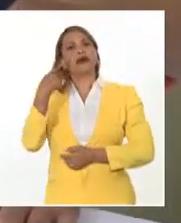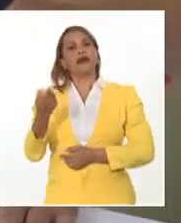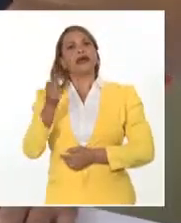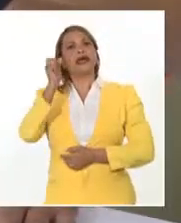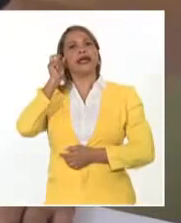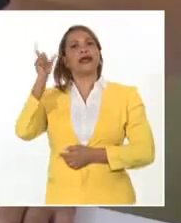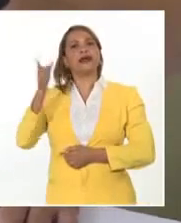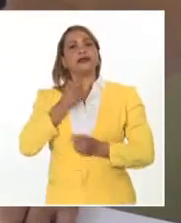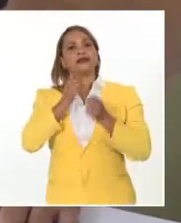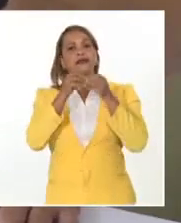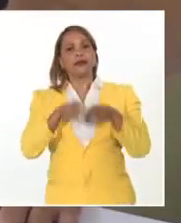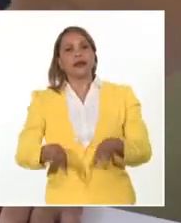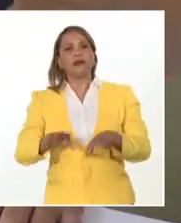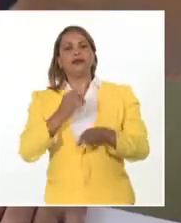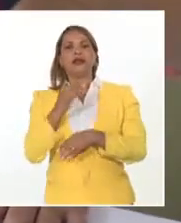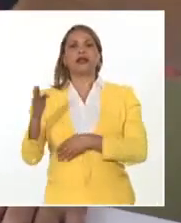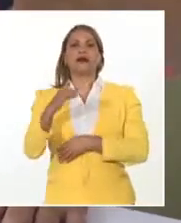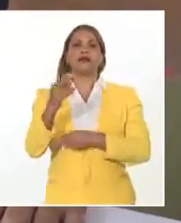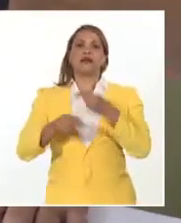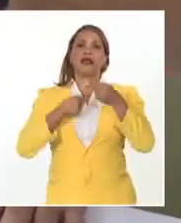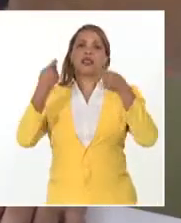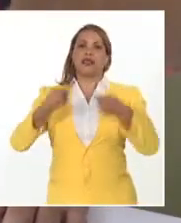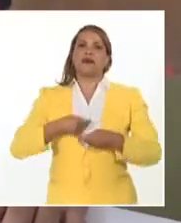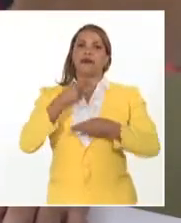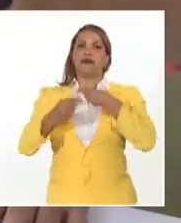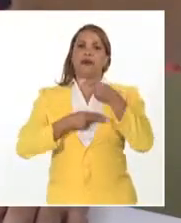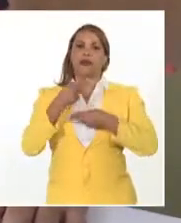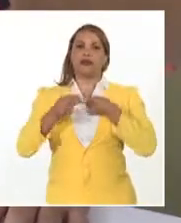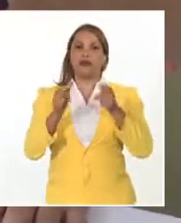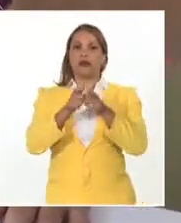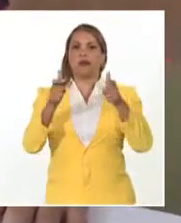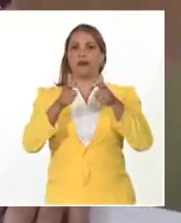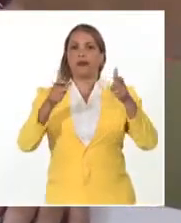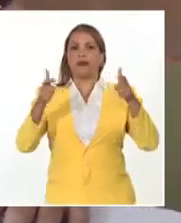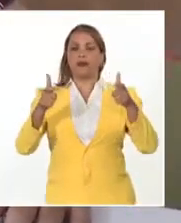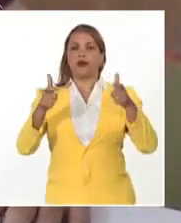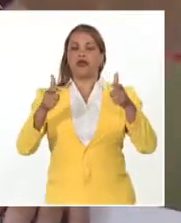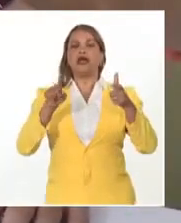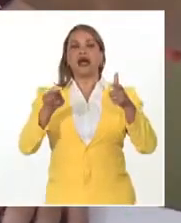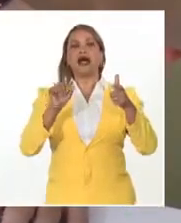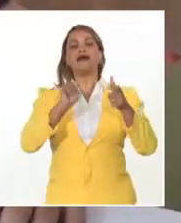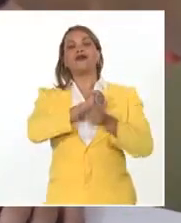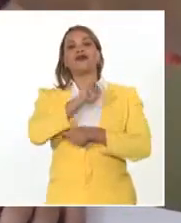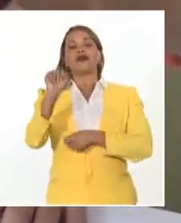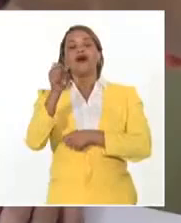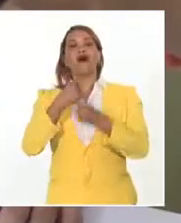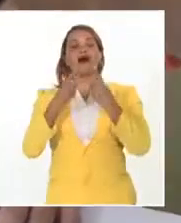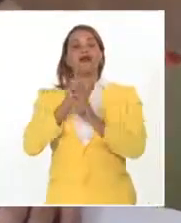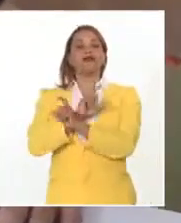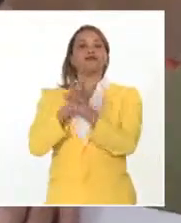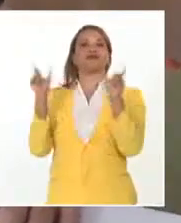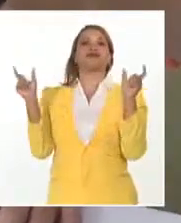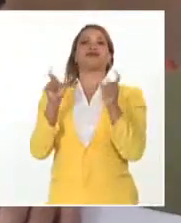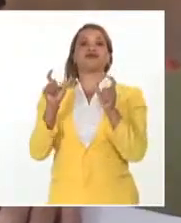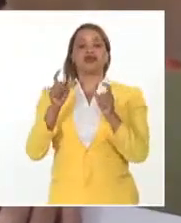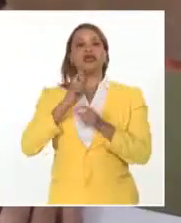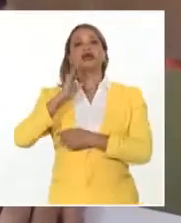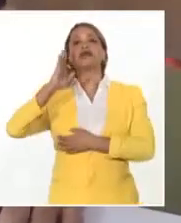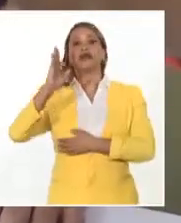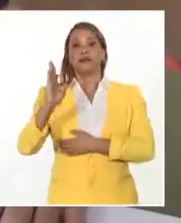el camino que debemos recorrer y multiplicar con creces. Lo que han logrado es digno de admiración y del más sentido